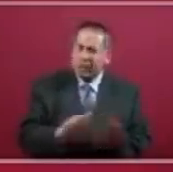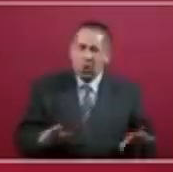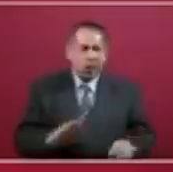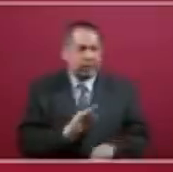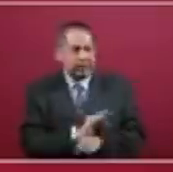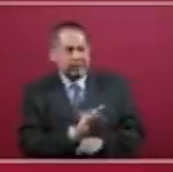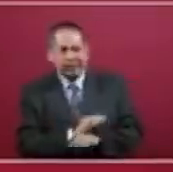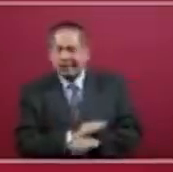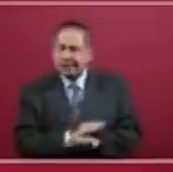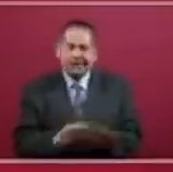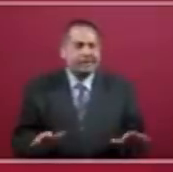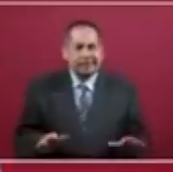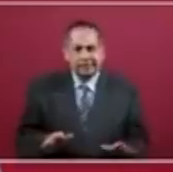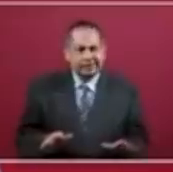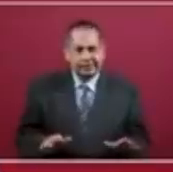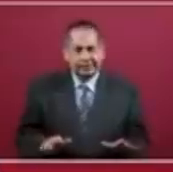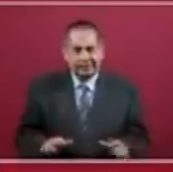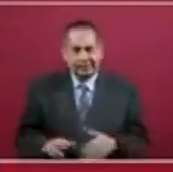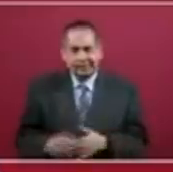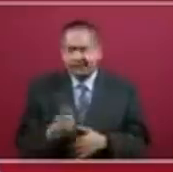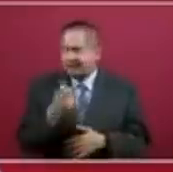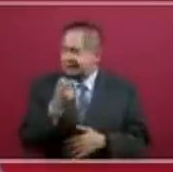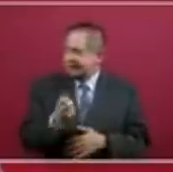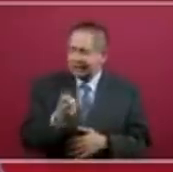Eso no es